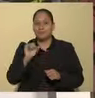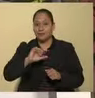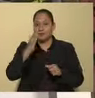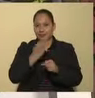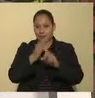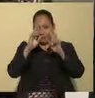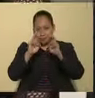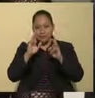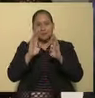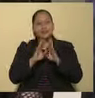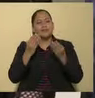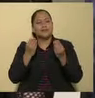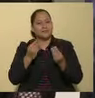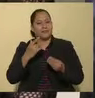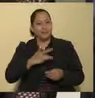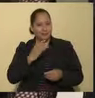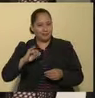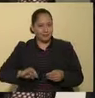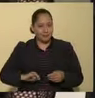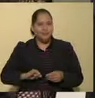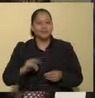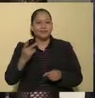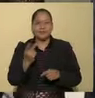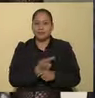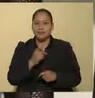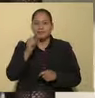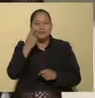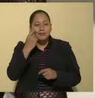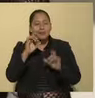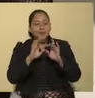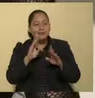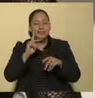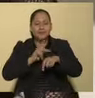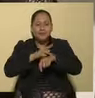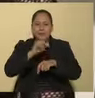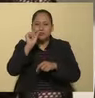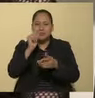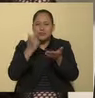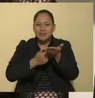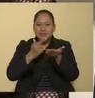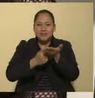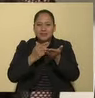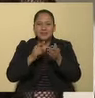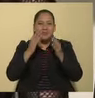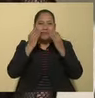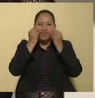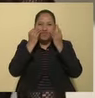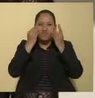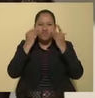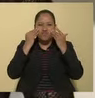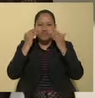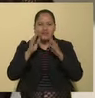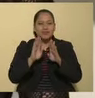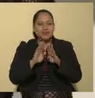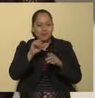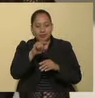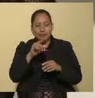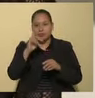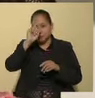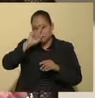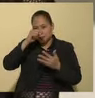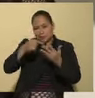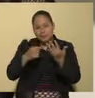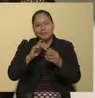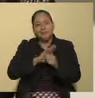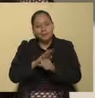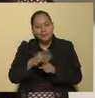un tema que yo creo que a muchos nos interesa porque nos ha pasado, que de repente tenemos la piel un poquito grasosa, la piel del rostro. Entonces nos va a dar todos los tips y